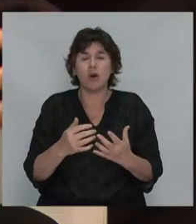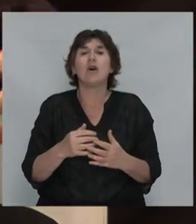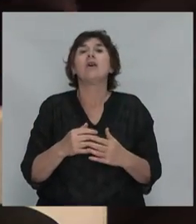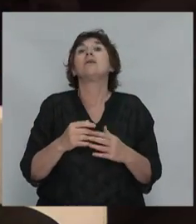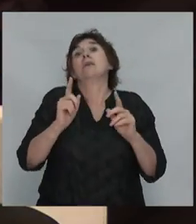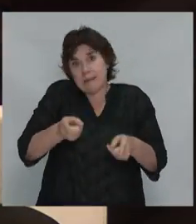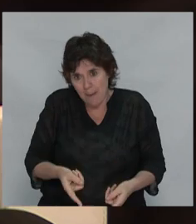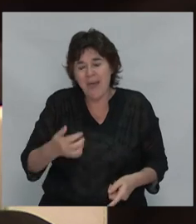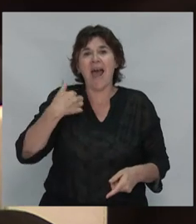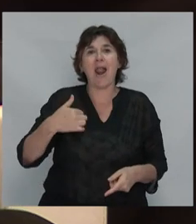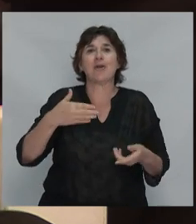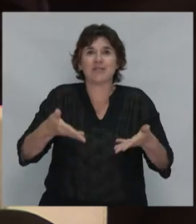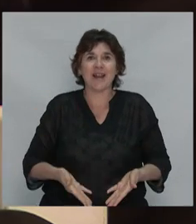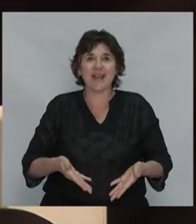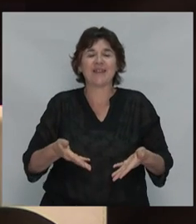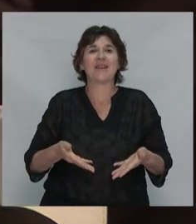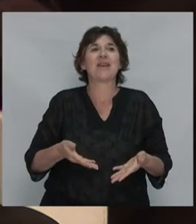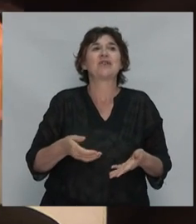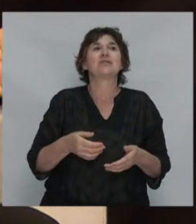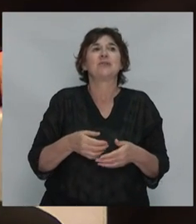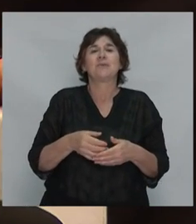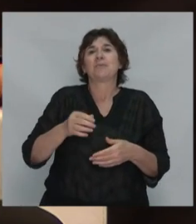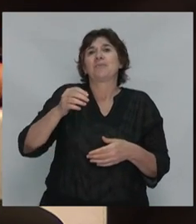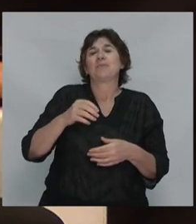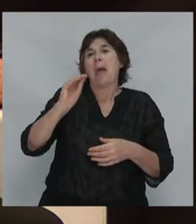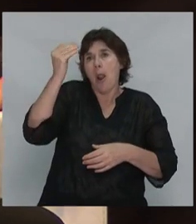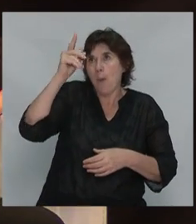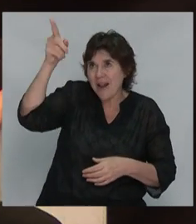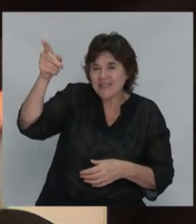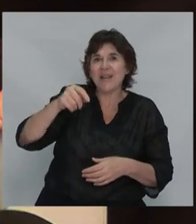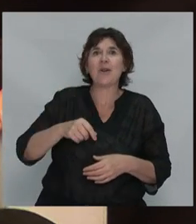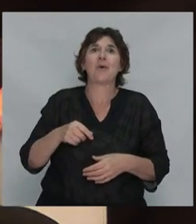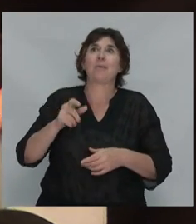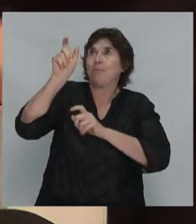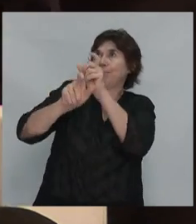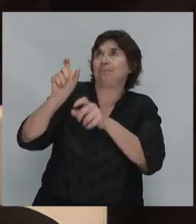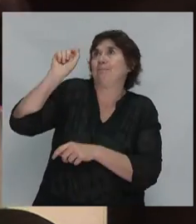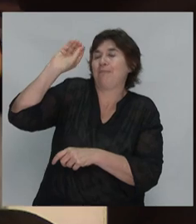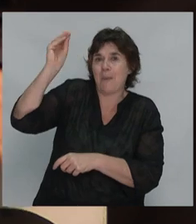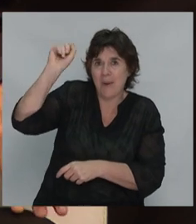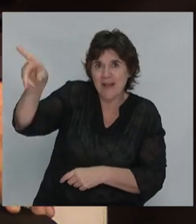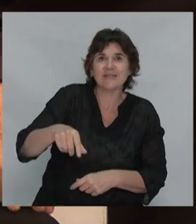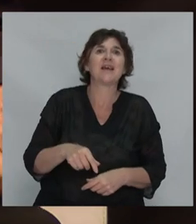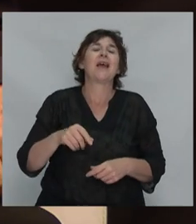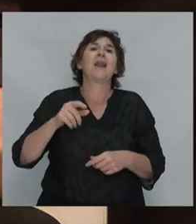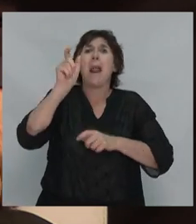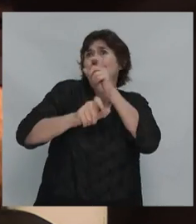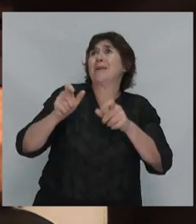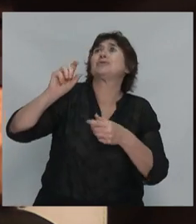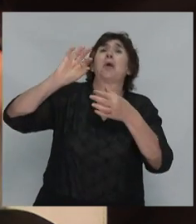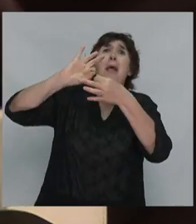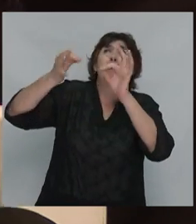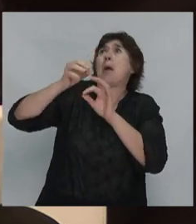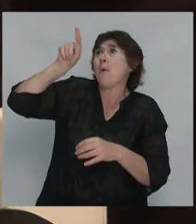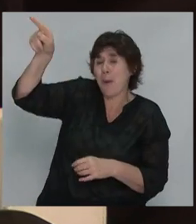a los argentinos en tanto que argentinos a los brasileños en tanto que brasileños a los europeos en tanto que